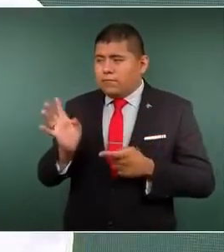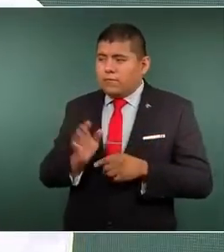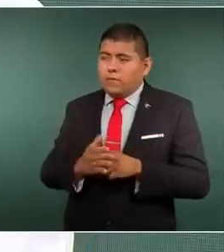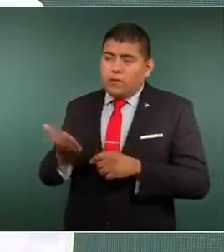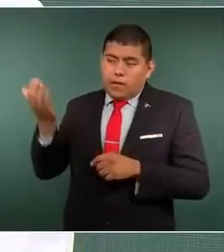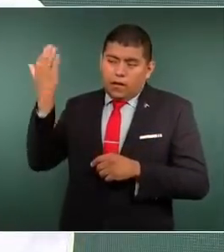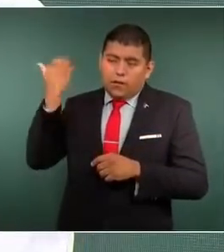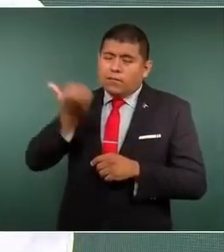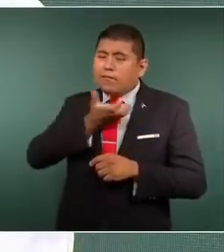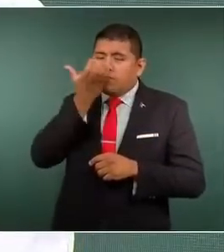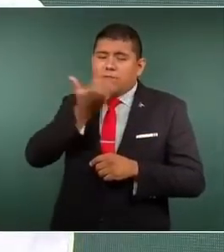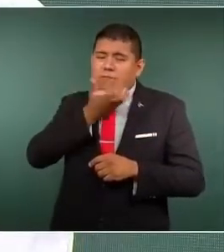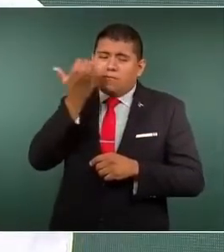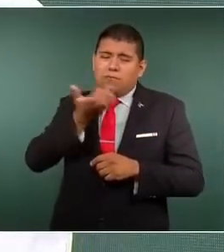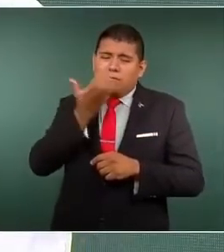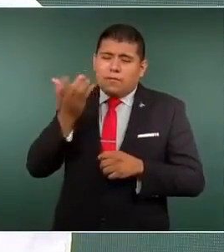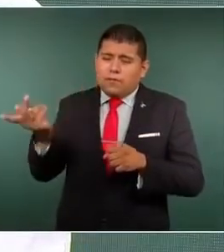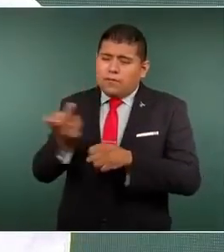nuestros